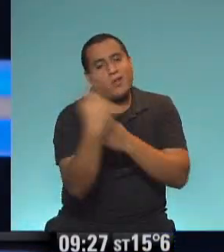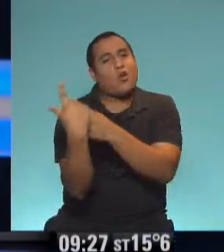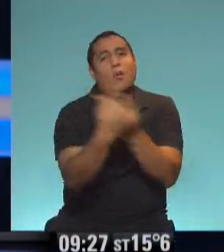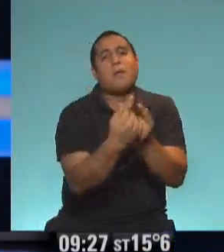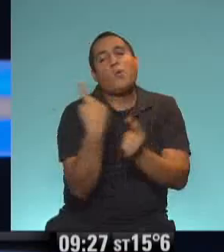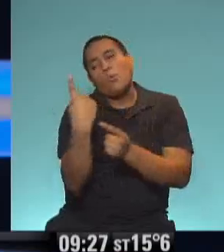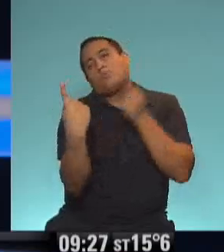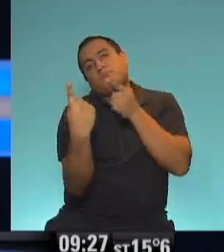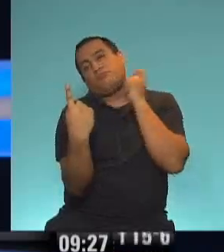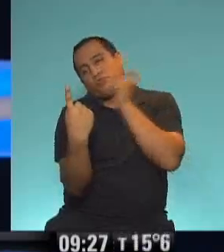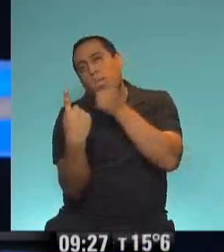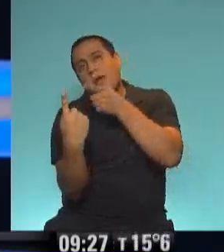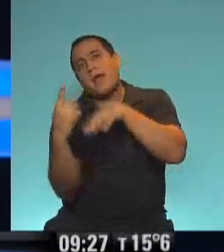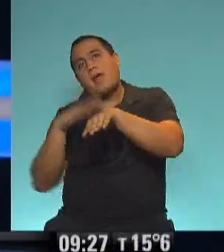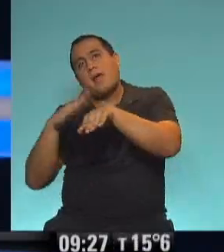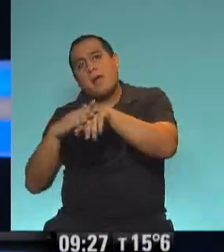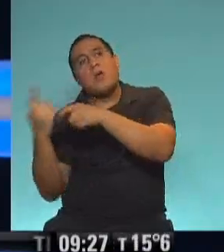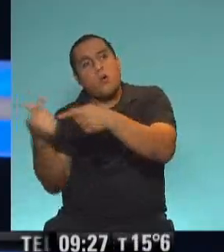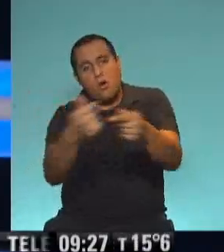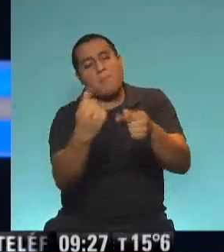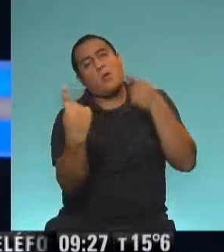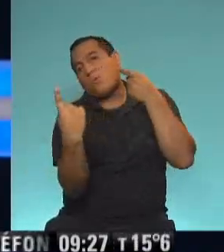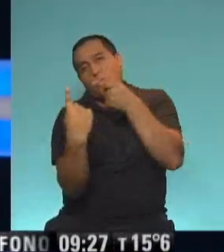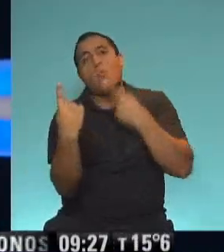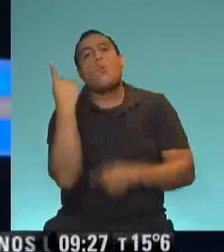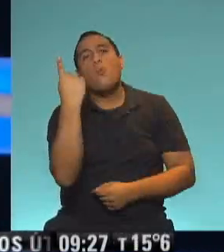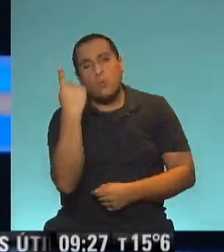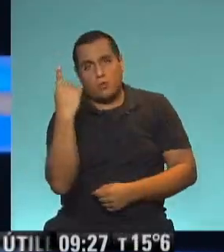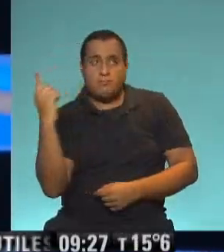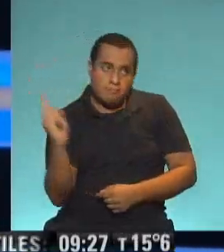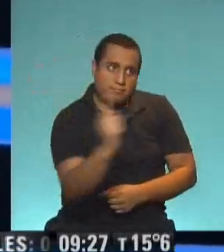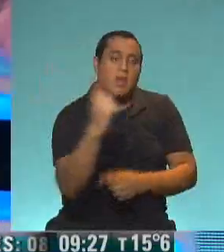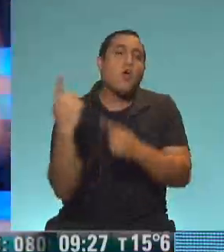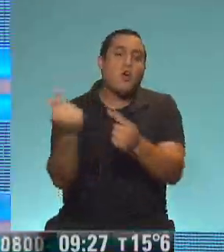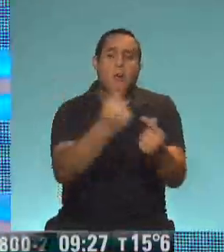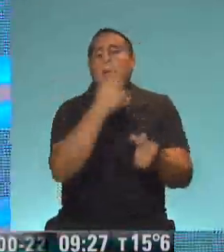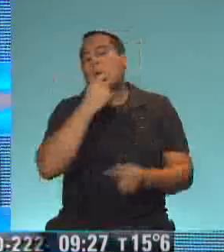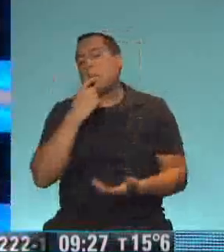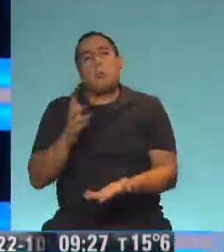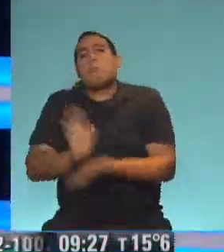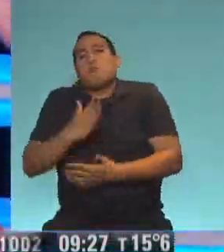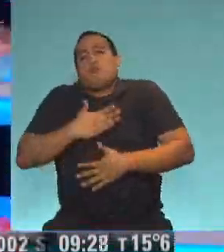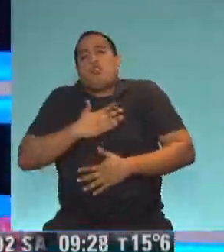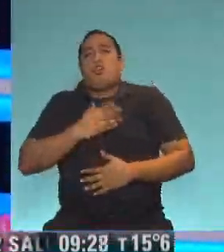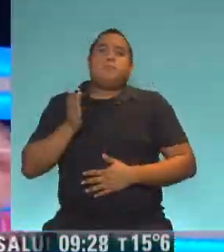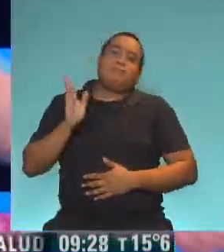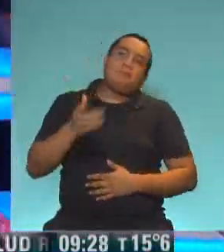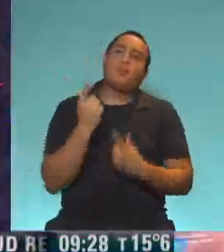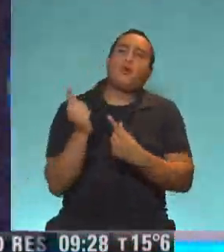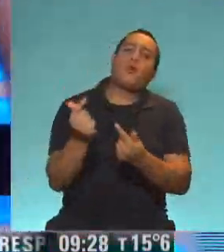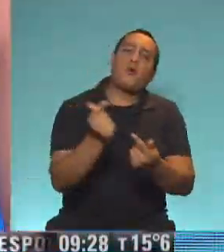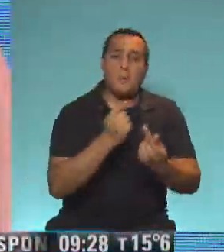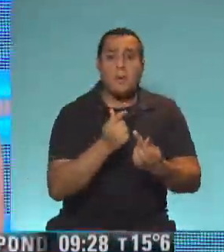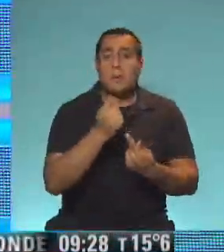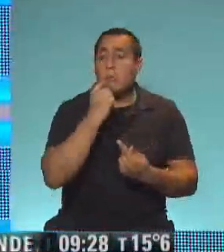Siempre uno que es el designado, el que se ocupa de ir y hacer las compras. Póndele, me tocó a mí. Salgo a la calle, voy a hacer las compras. Bien.